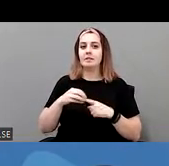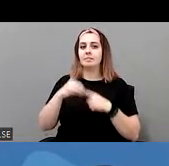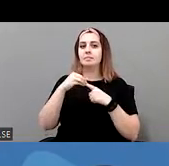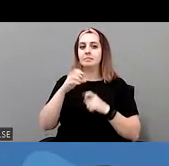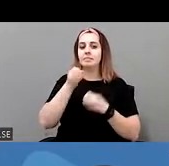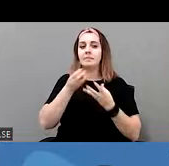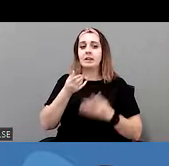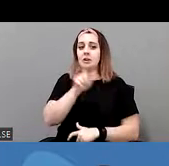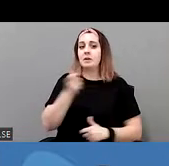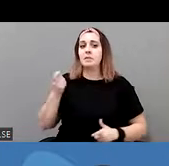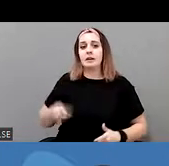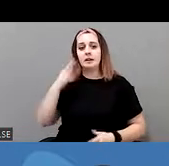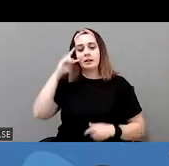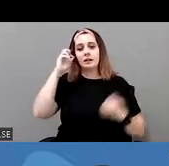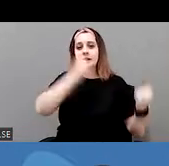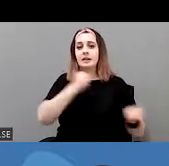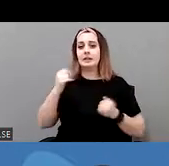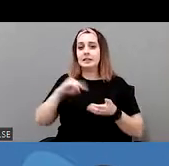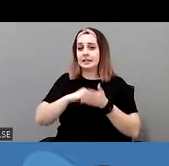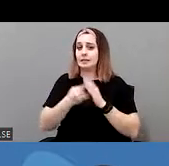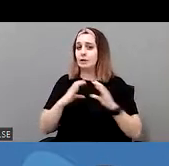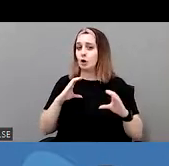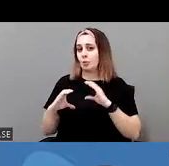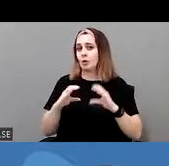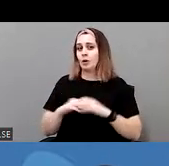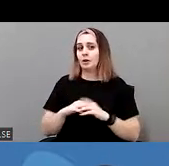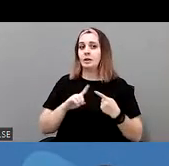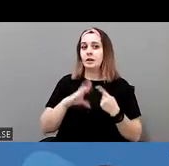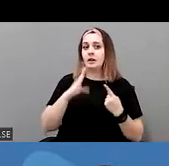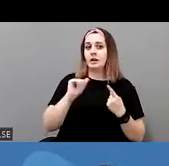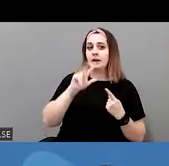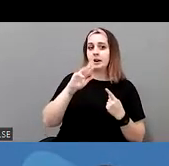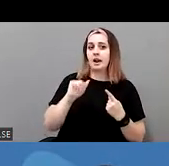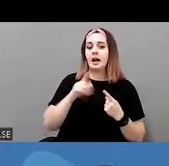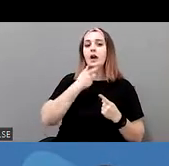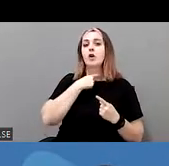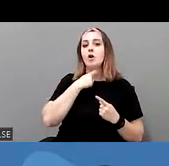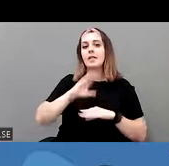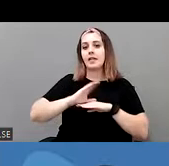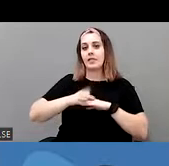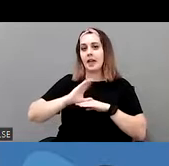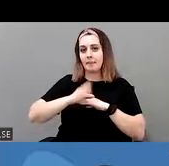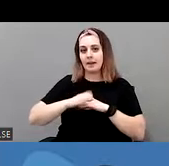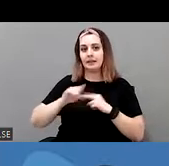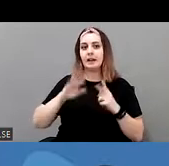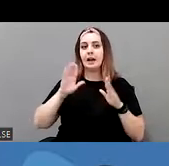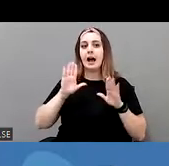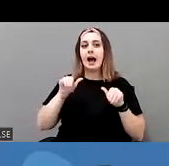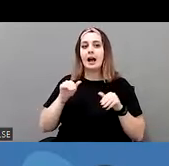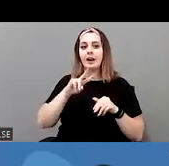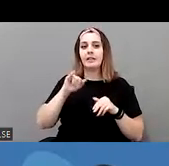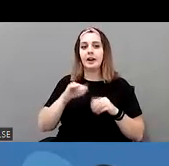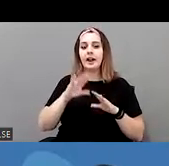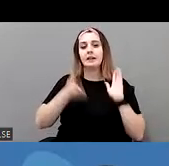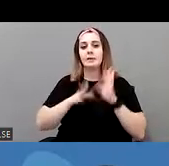ellas profesionales expertas en sistemas de comunicación. Por un lado fue Clara Delgado, logopeda del CEAPAT, Ángela Vigara,